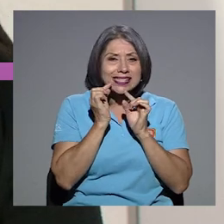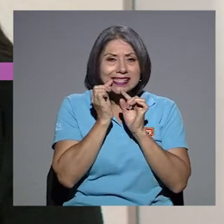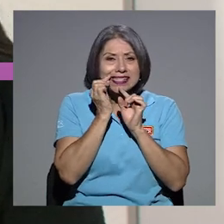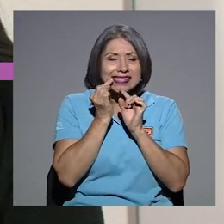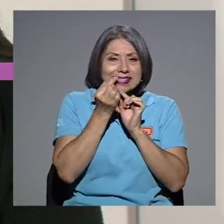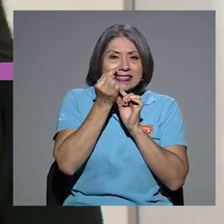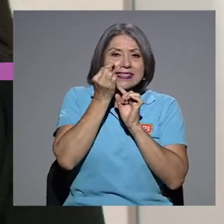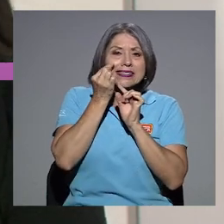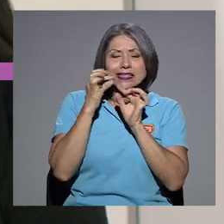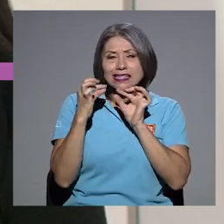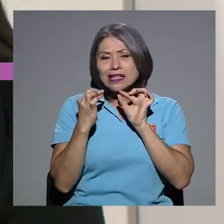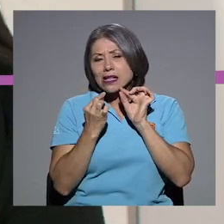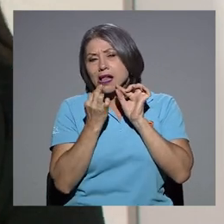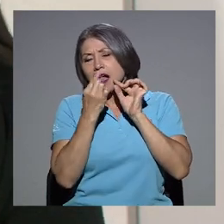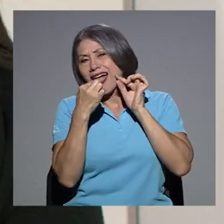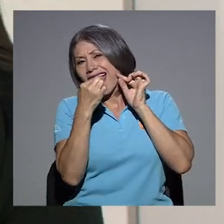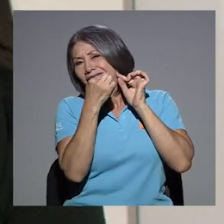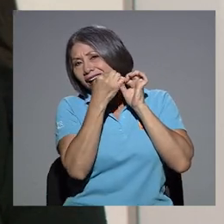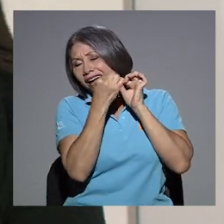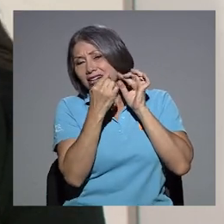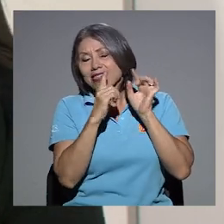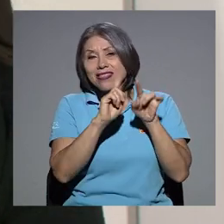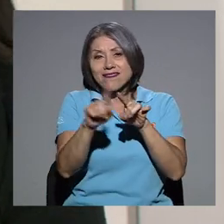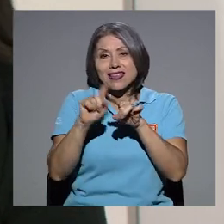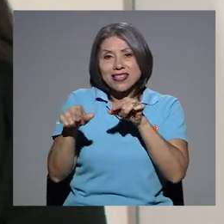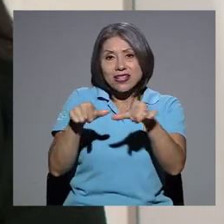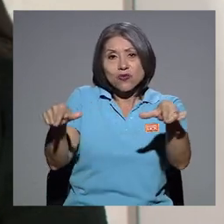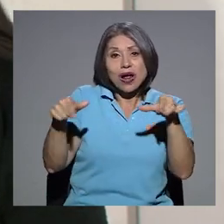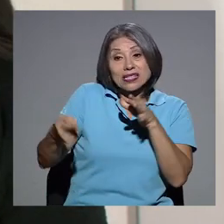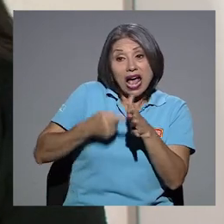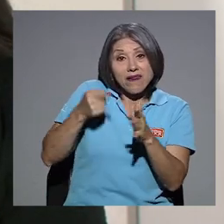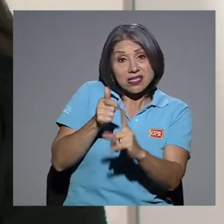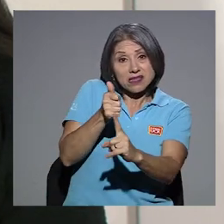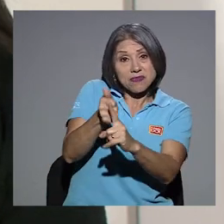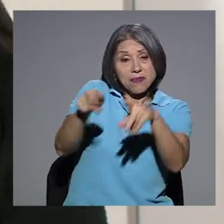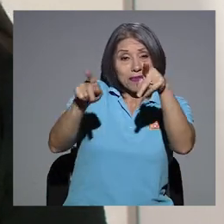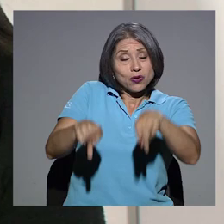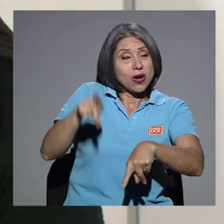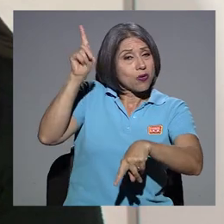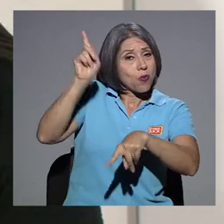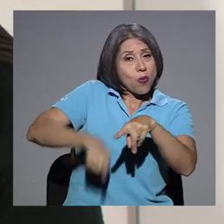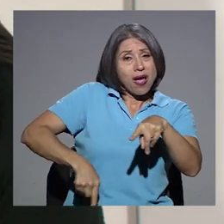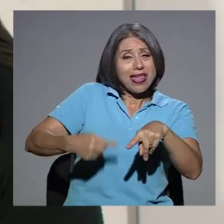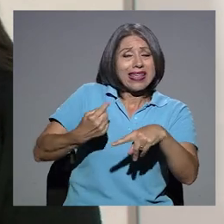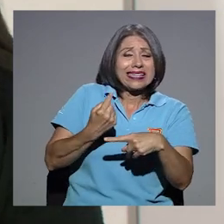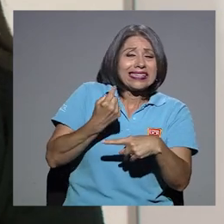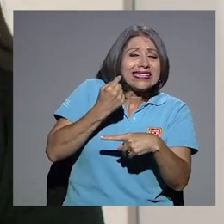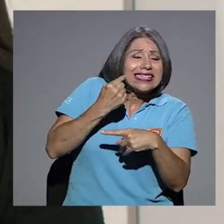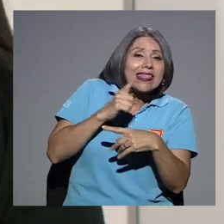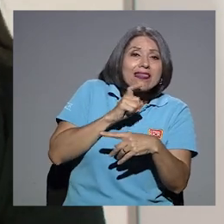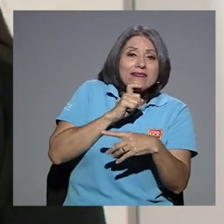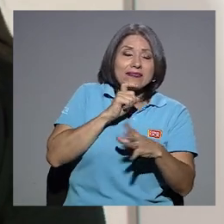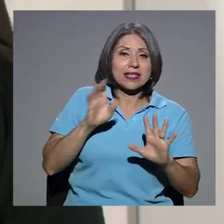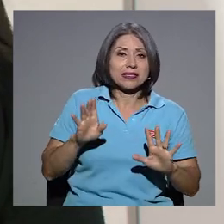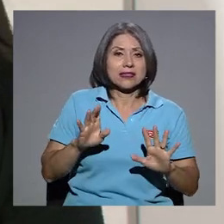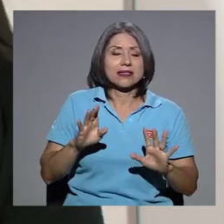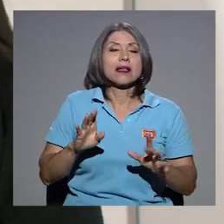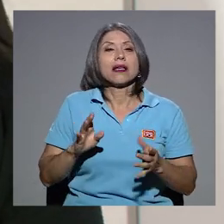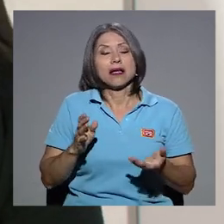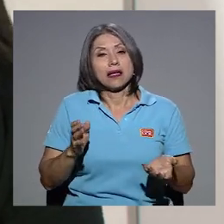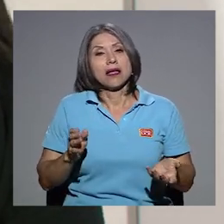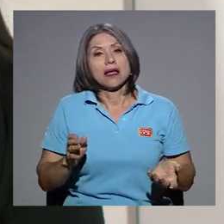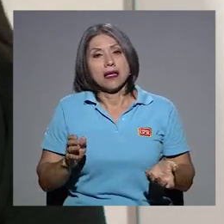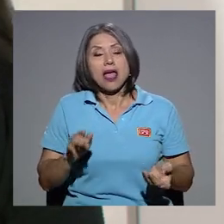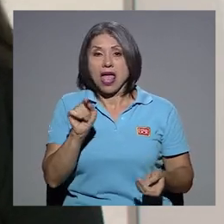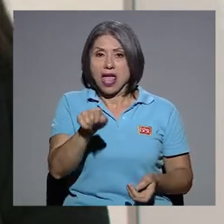las zonas, acceder a aquellas zonas en donde el paciente a veces no puede, ¿verdad?, que son zonas de difícil acceso para la higiene.